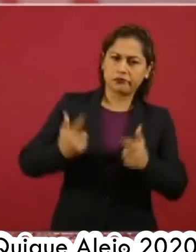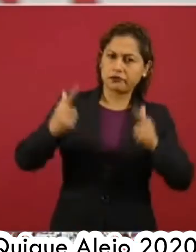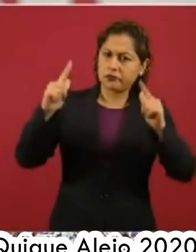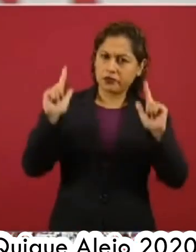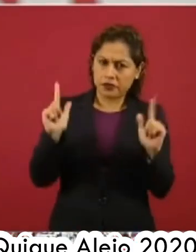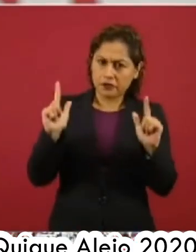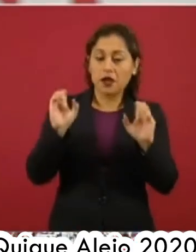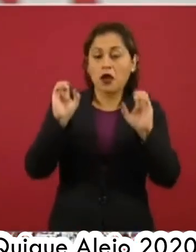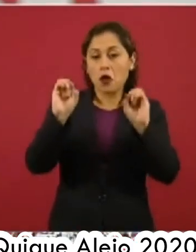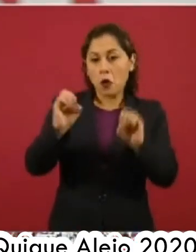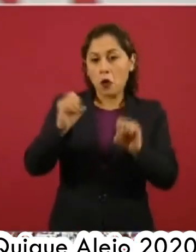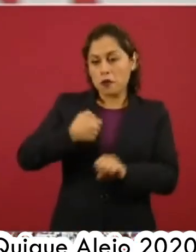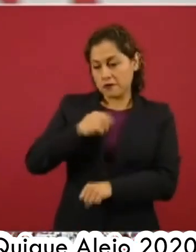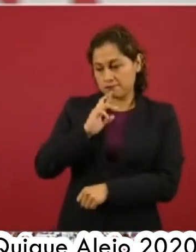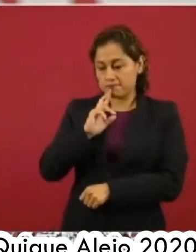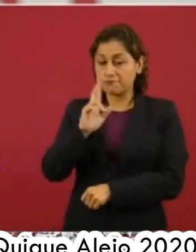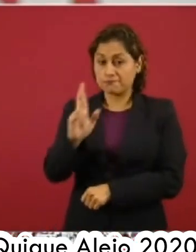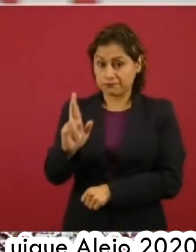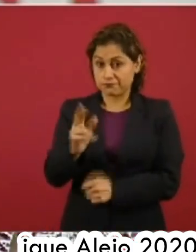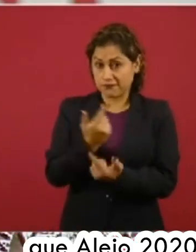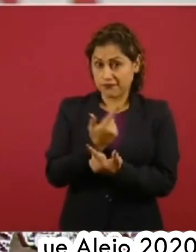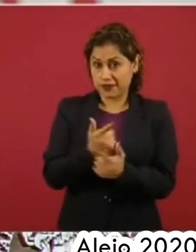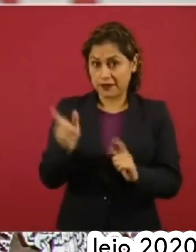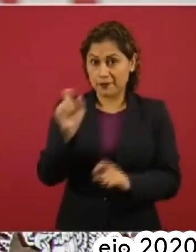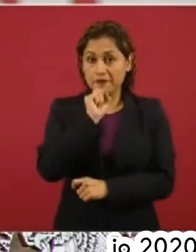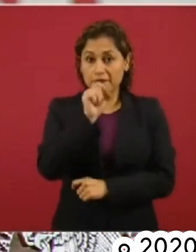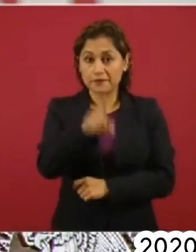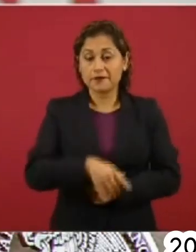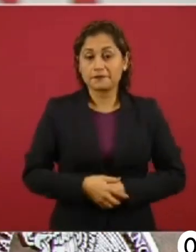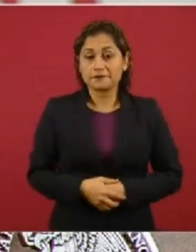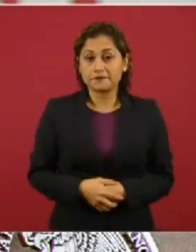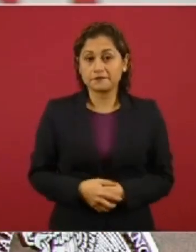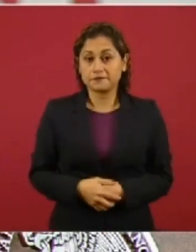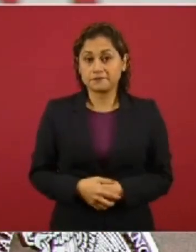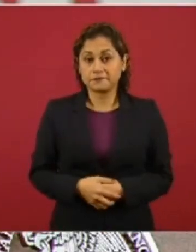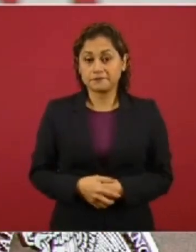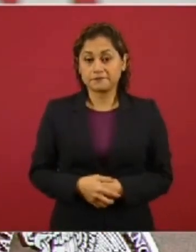ejercicio de la réplica, ¿no? Que viva la libertad.